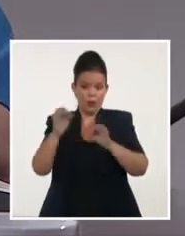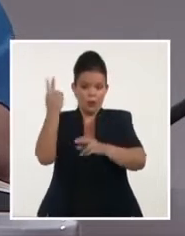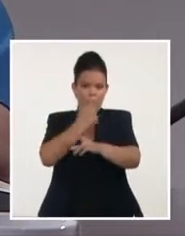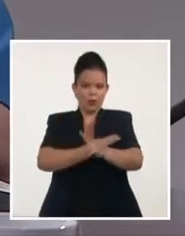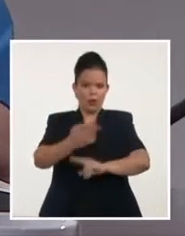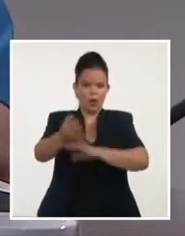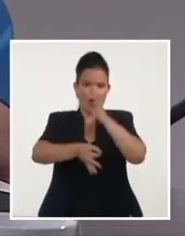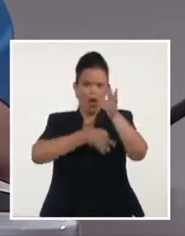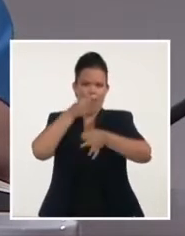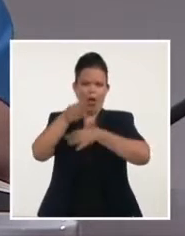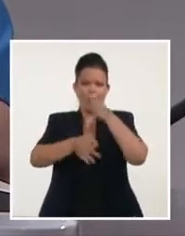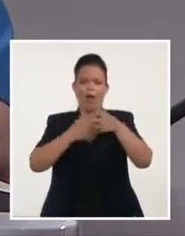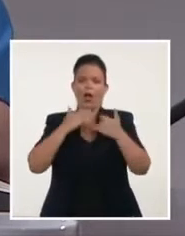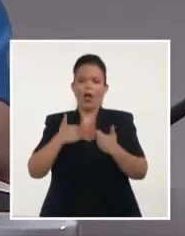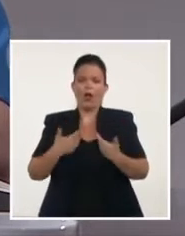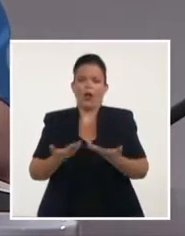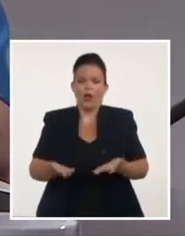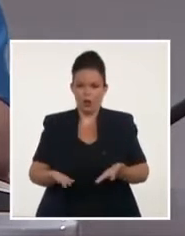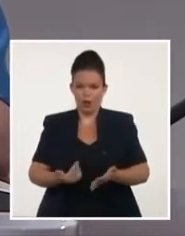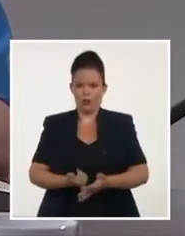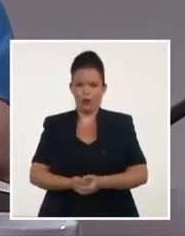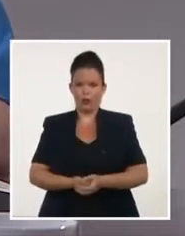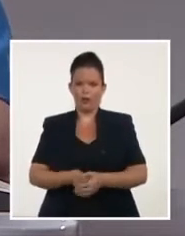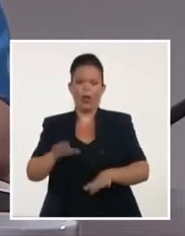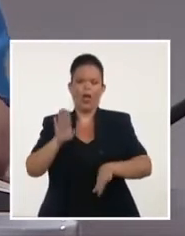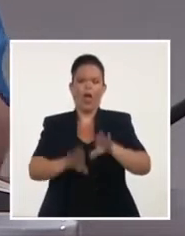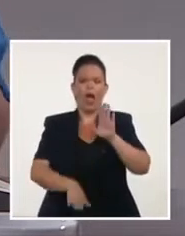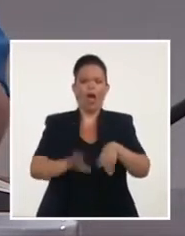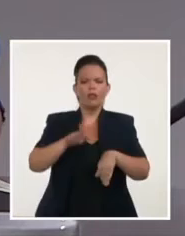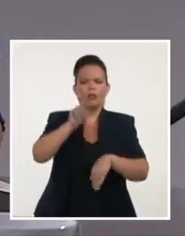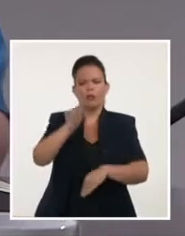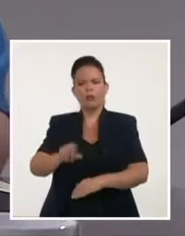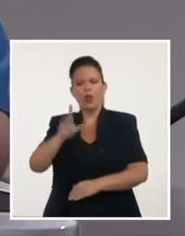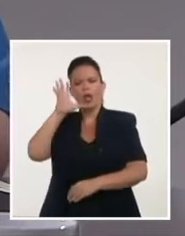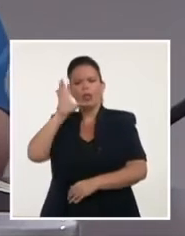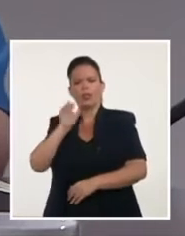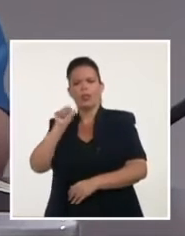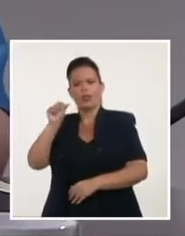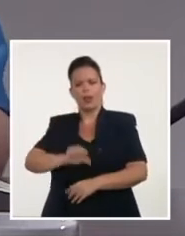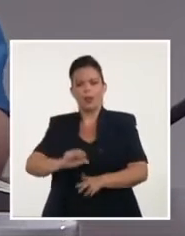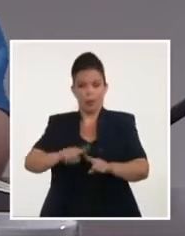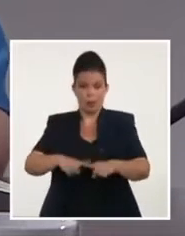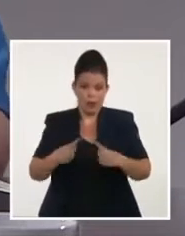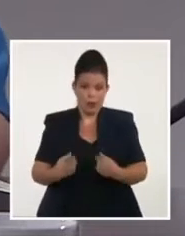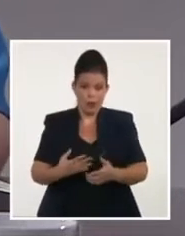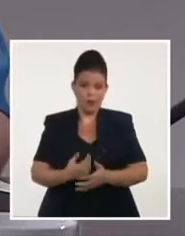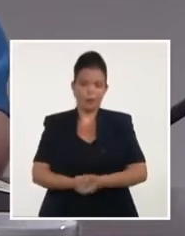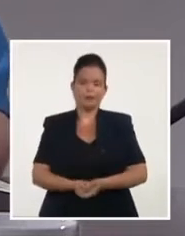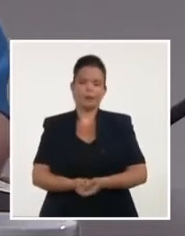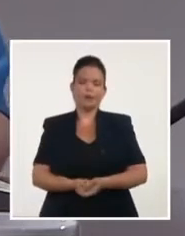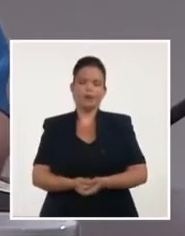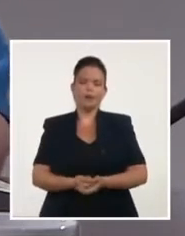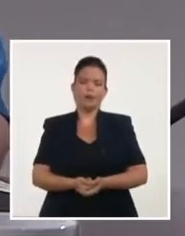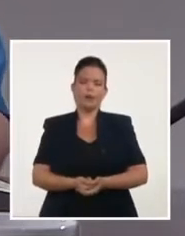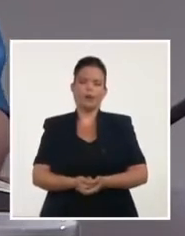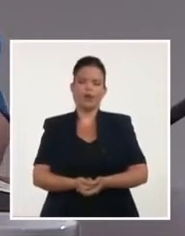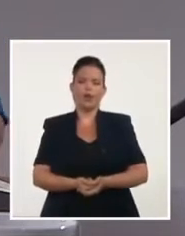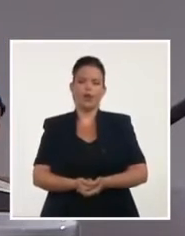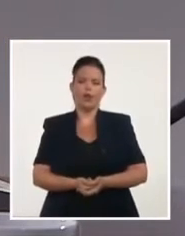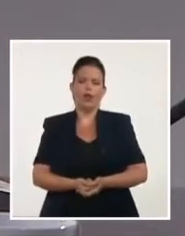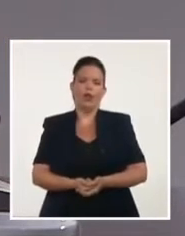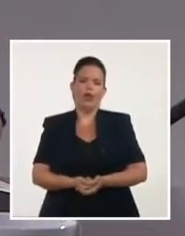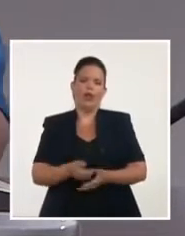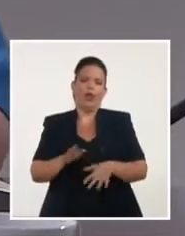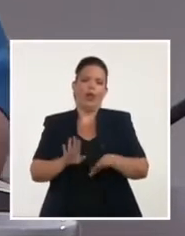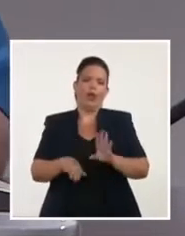cómo a veces hay una mala interpretación. Se considera, por ejemplo, cuando la gente está viendo, no sabe